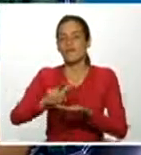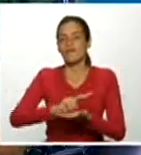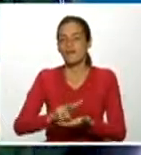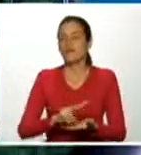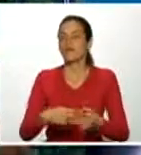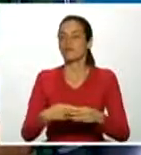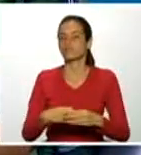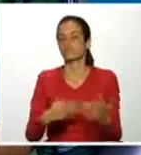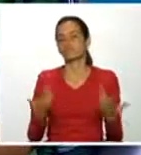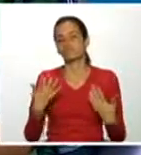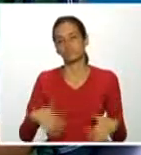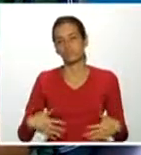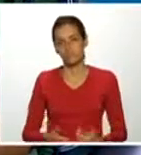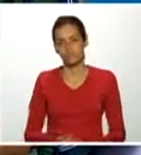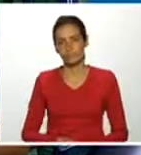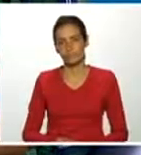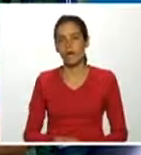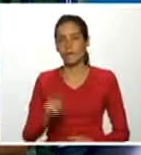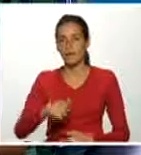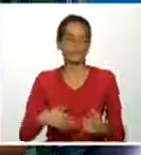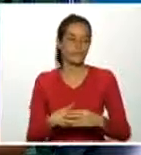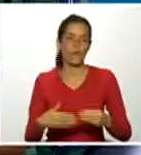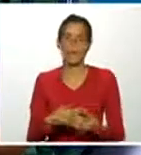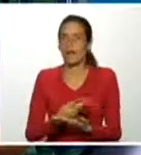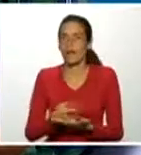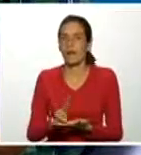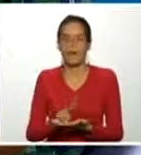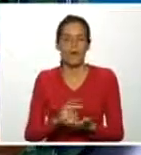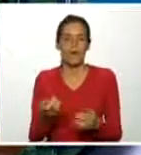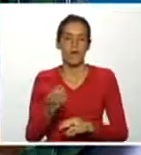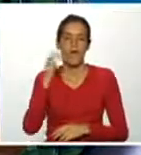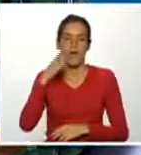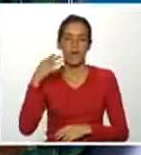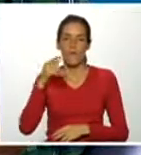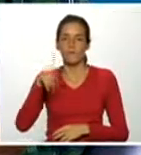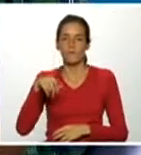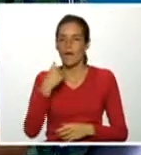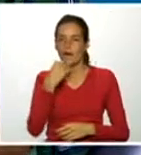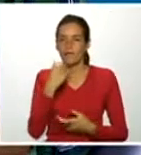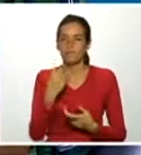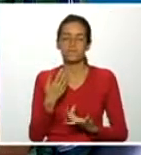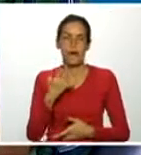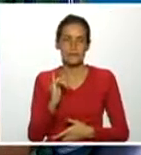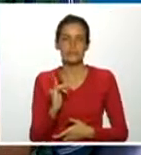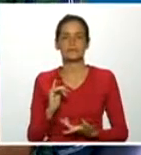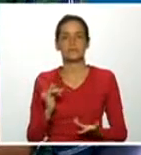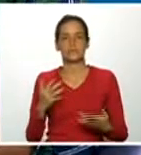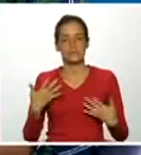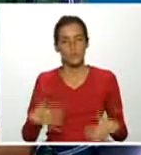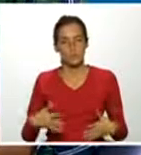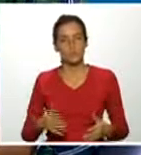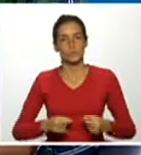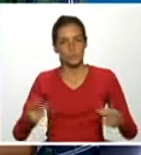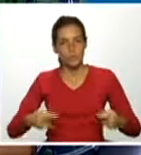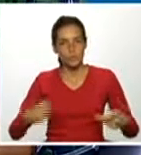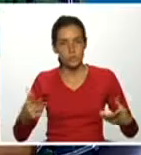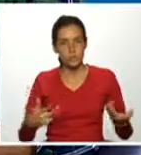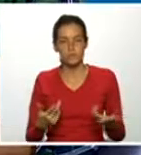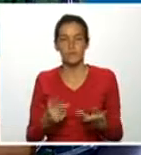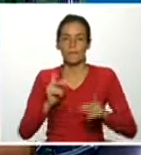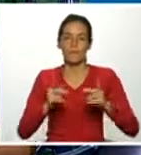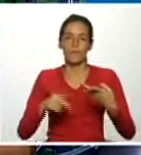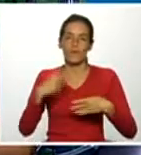¿sí? Además en dólar, en euro, dependiendo de dónde se esté adquiriendo la